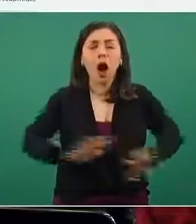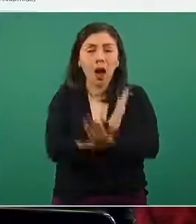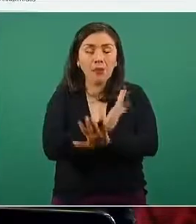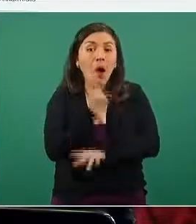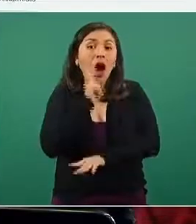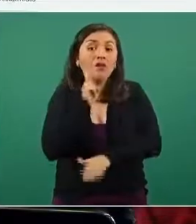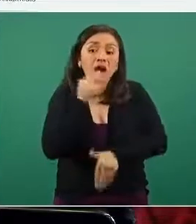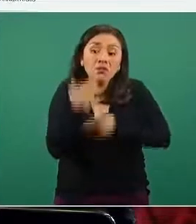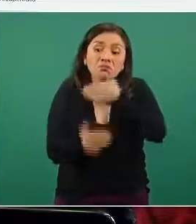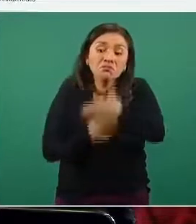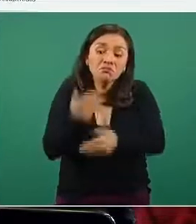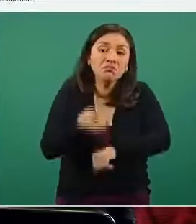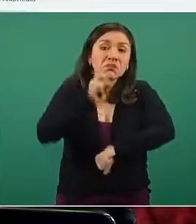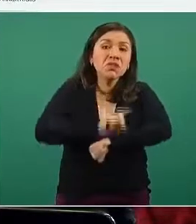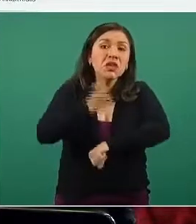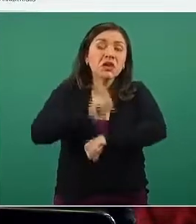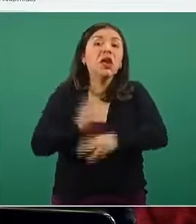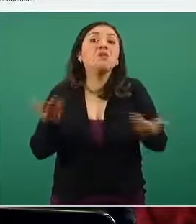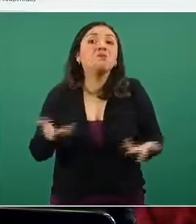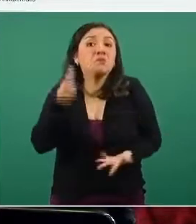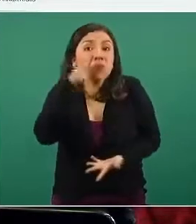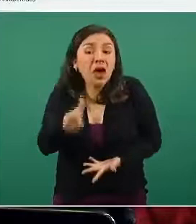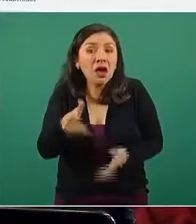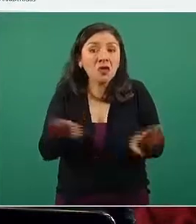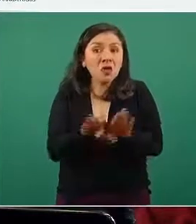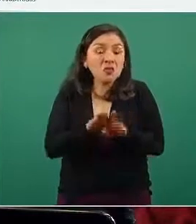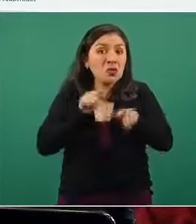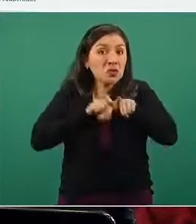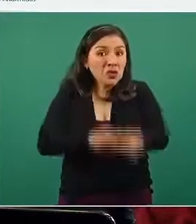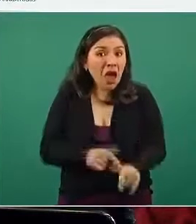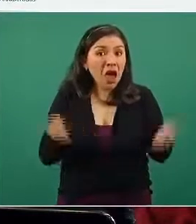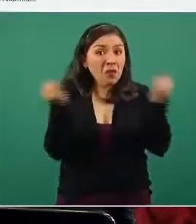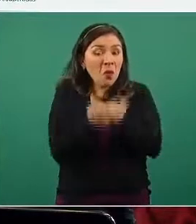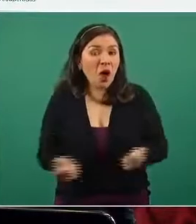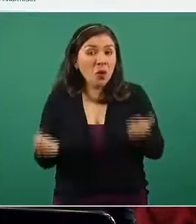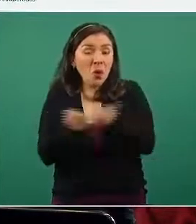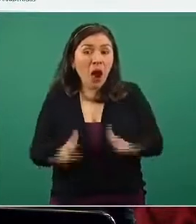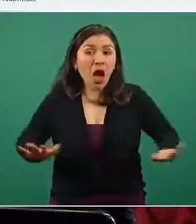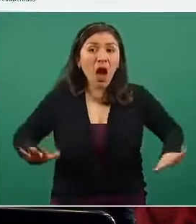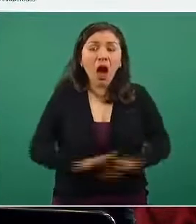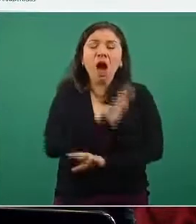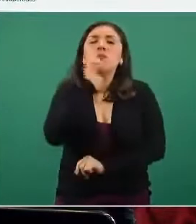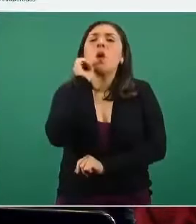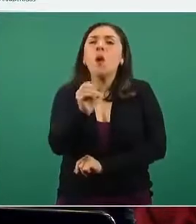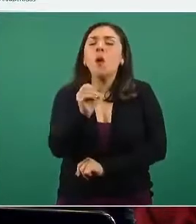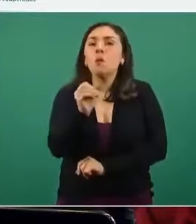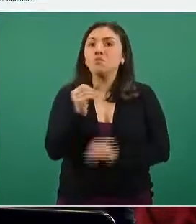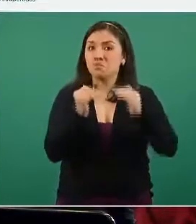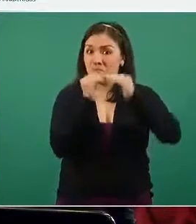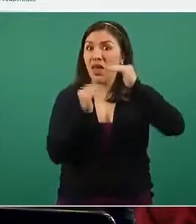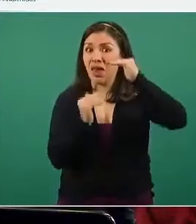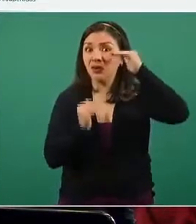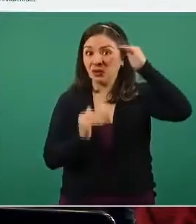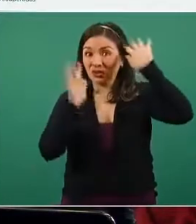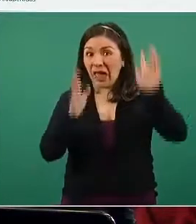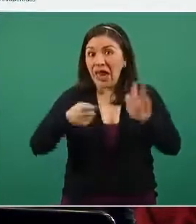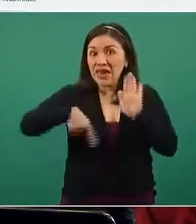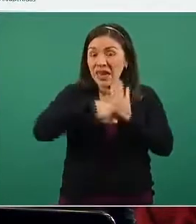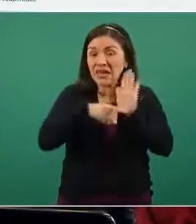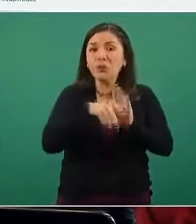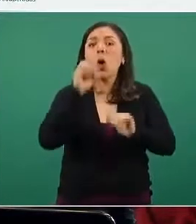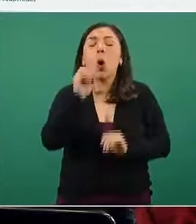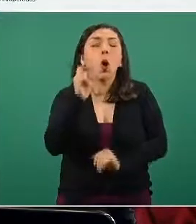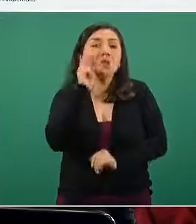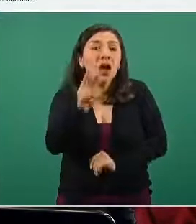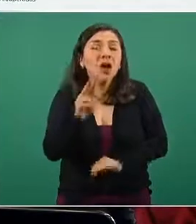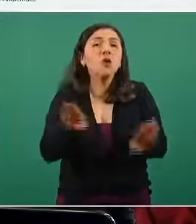ese cambio que tanto se manifiesta, si en un cambio ya negativo o empezamos a ver